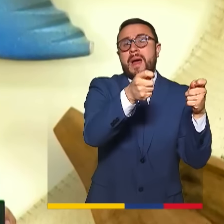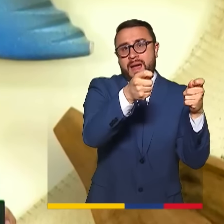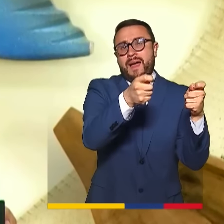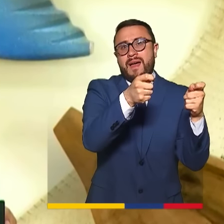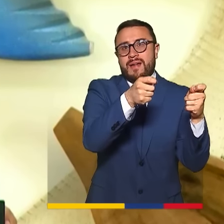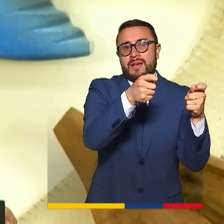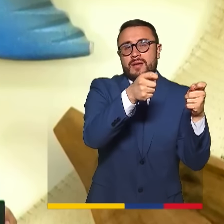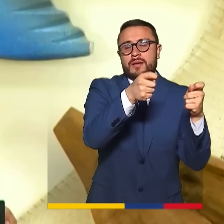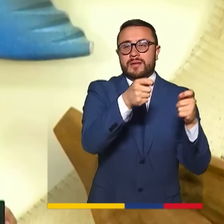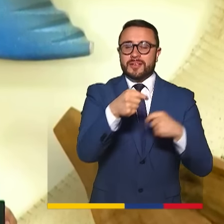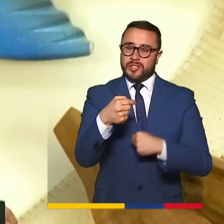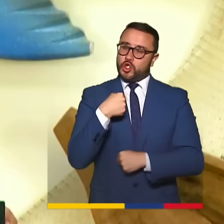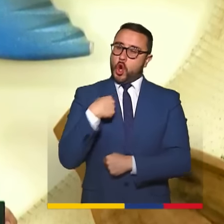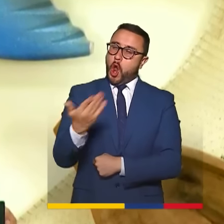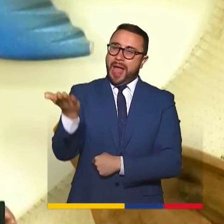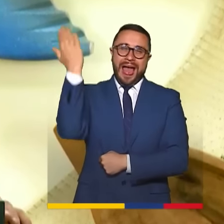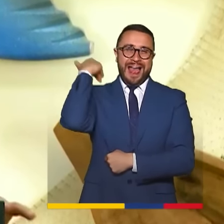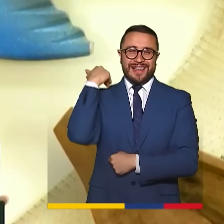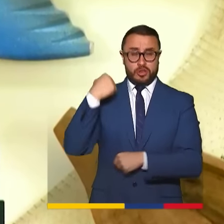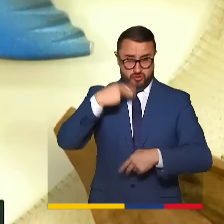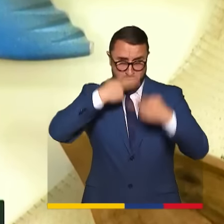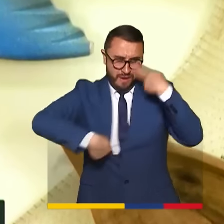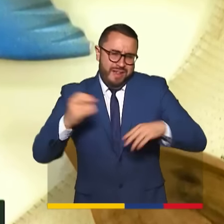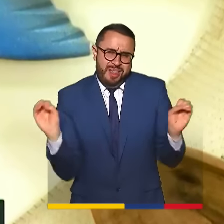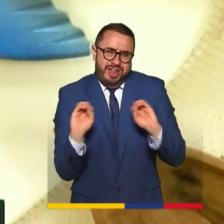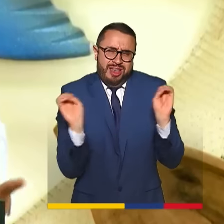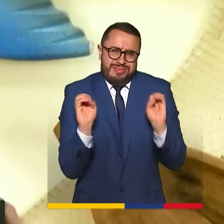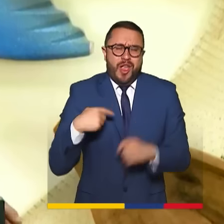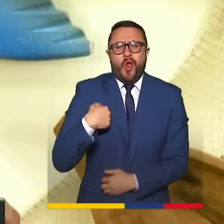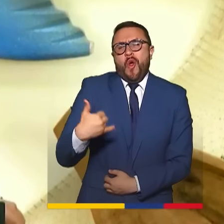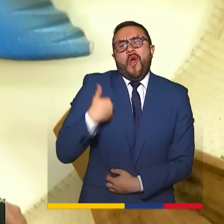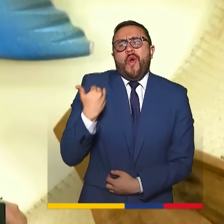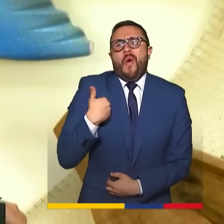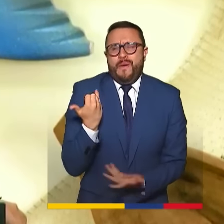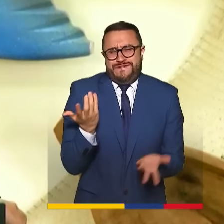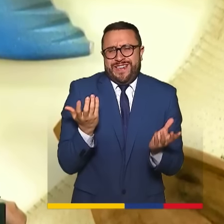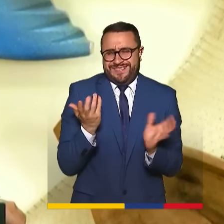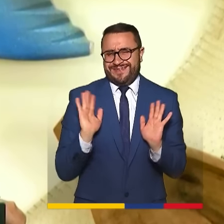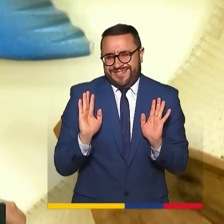Sin ser padre en ese entonces, muy lejos de serlo estaba,